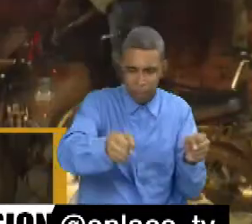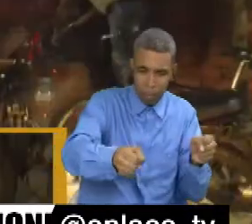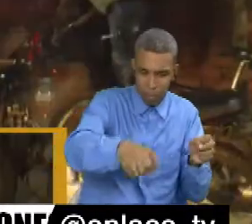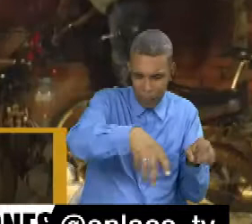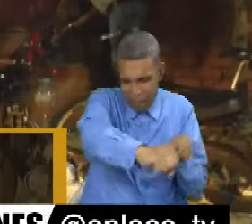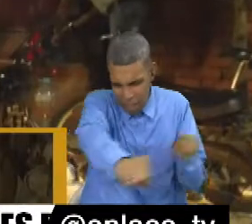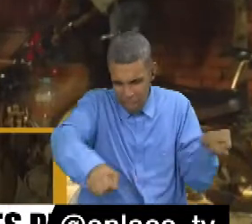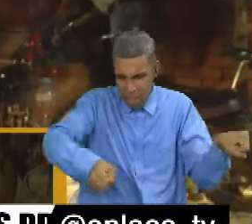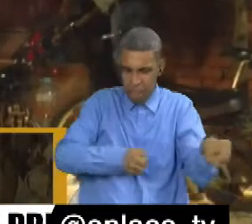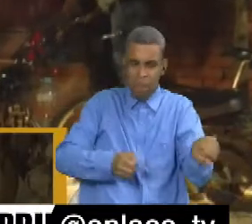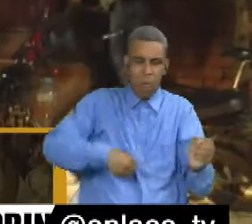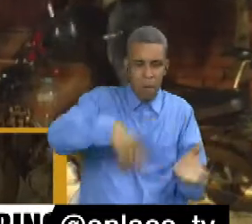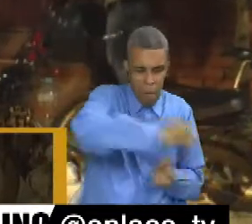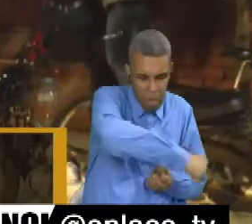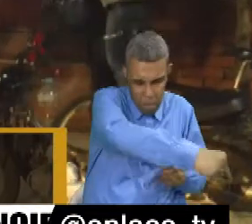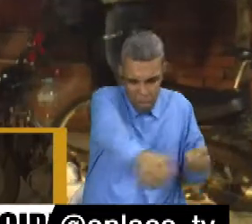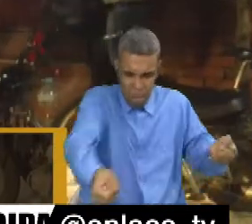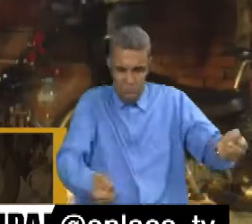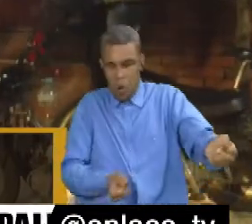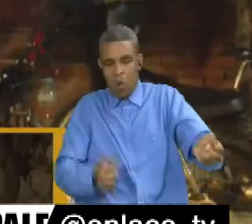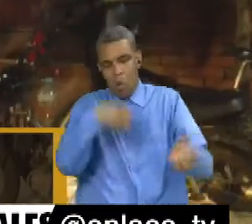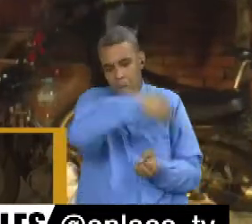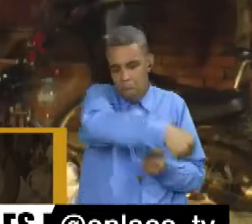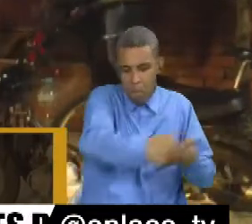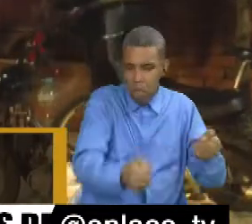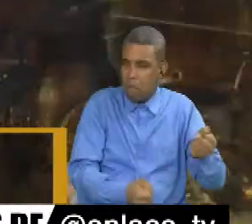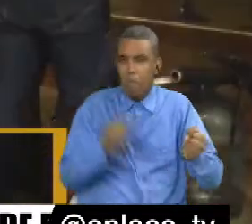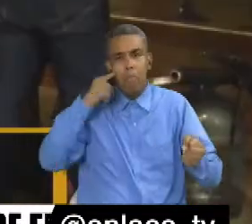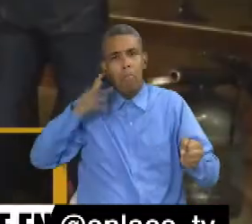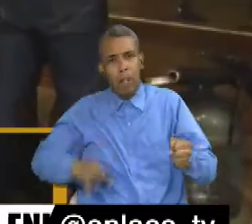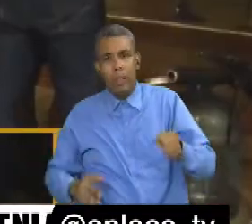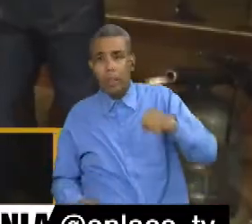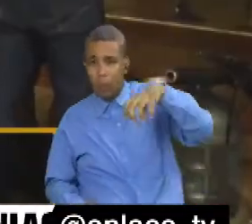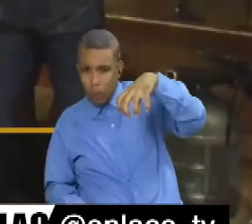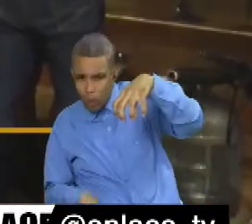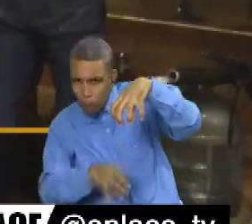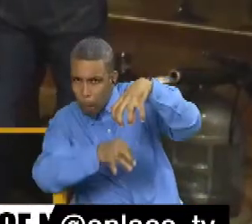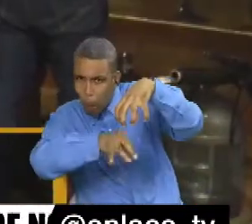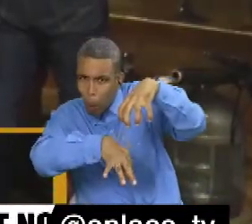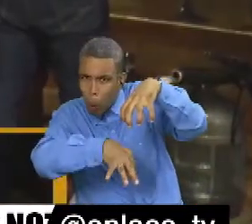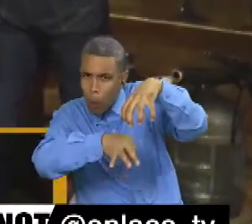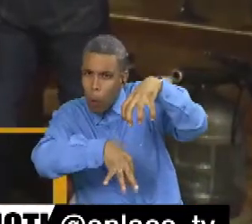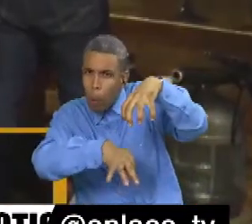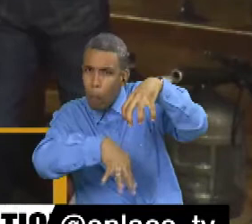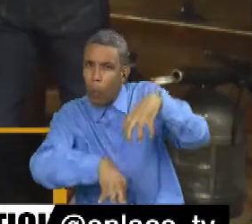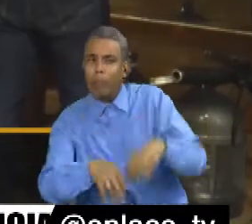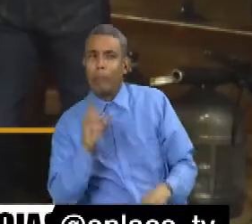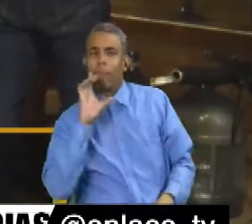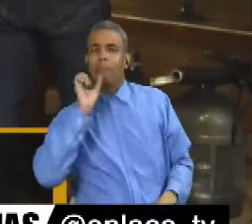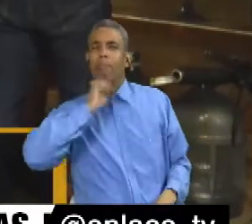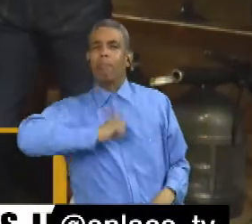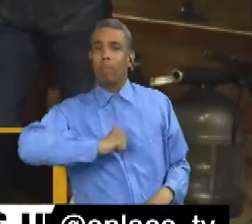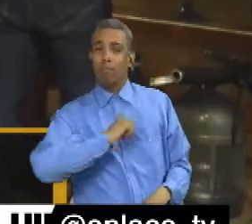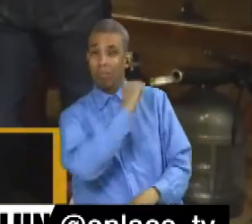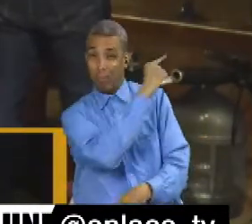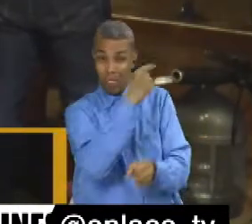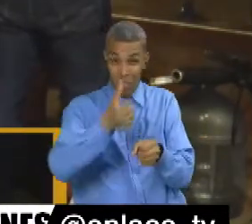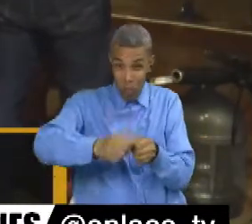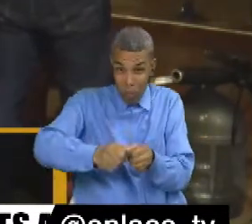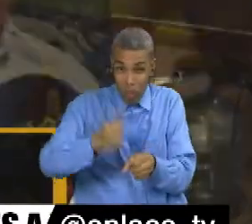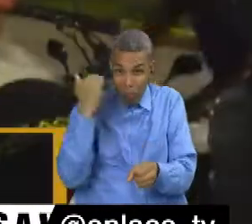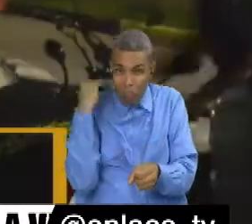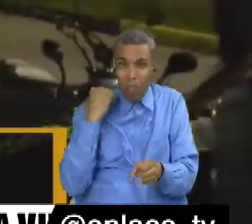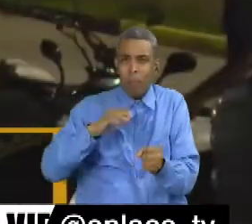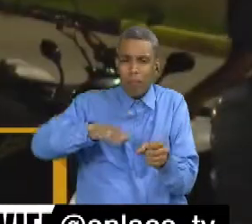Ecopetrol le quiera hacer a Barranca Bermeja, esto... Ecopetrol le debe mucho más a Barranca Bermeja por la contaminación que nos hicieron a la Ciénaga